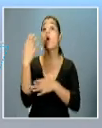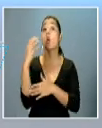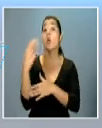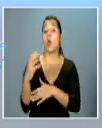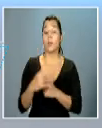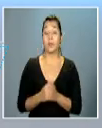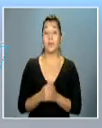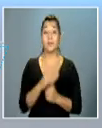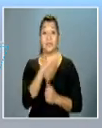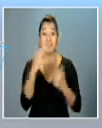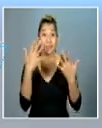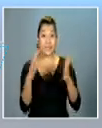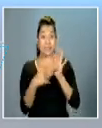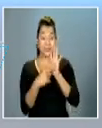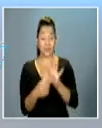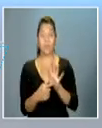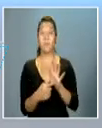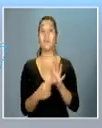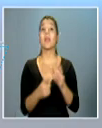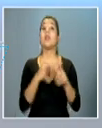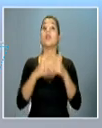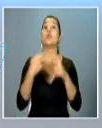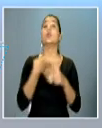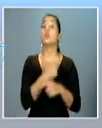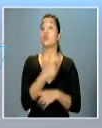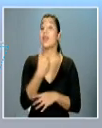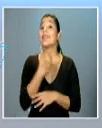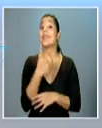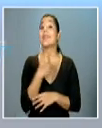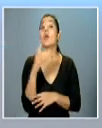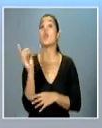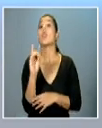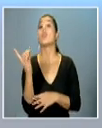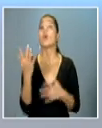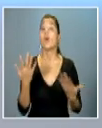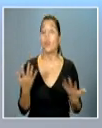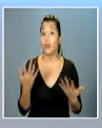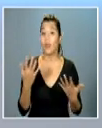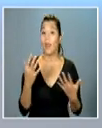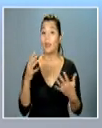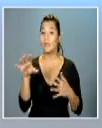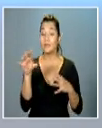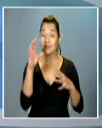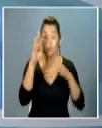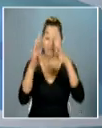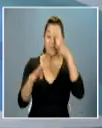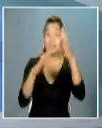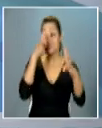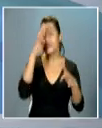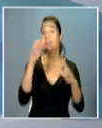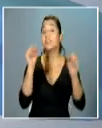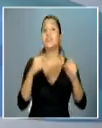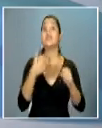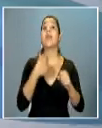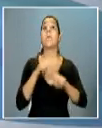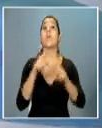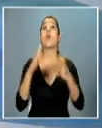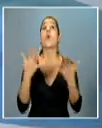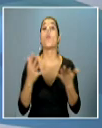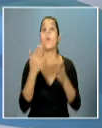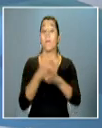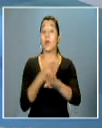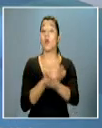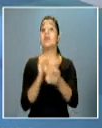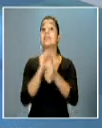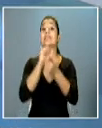está reflejado. Y se está reflejado ya. Es decir, nosotros tenemos de dónde coger, o sea, tenemos ideas de dónde coger, cómo revertir este tipo de situación. Pero nosotros